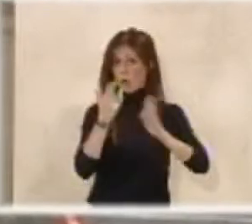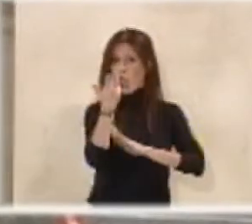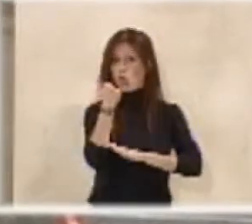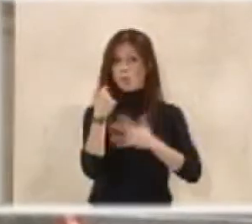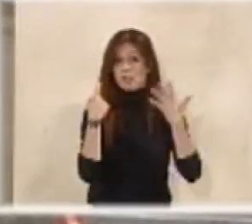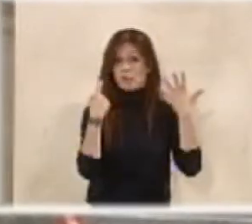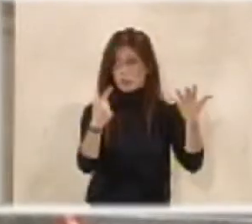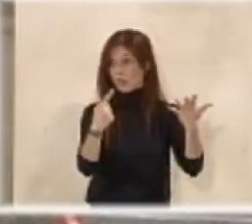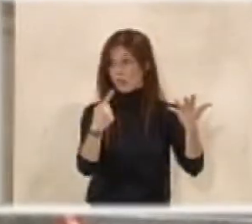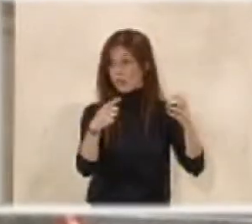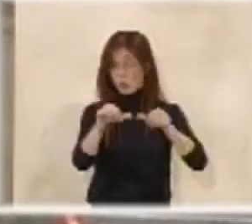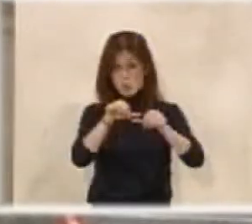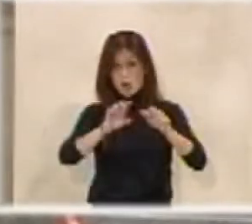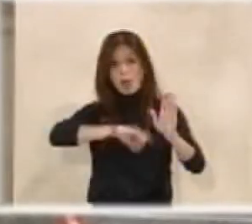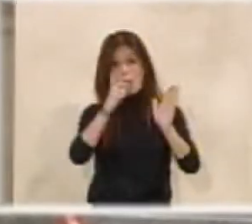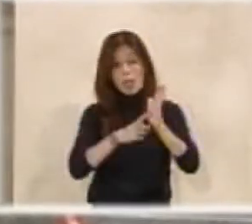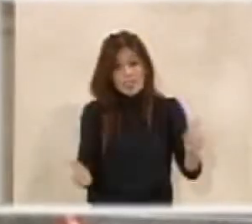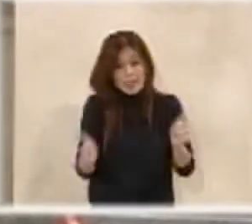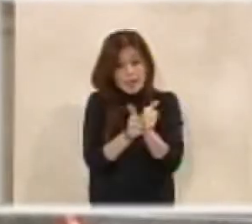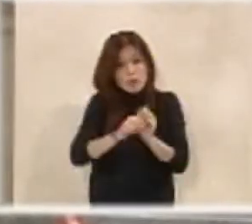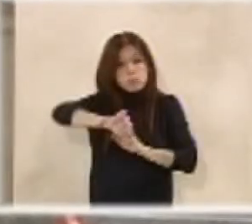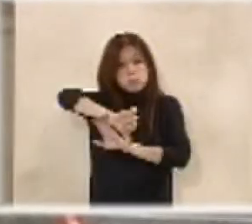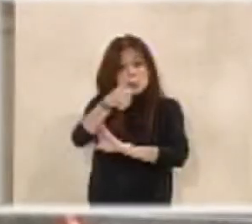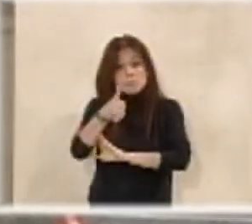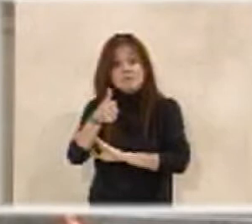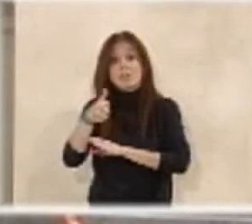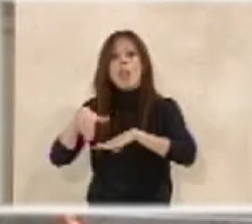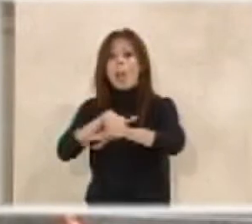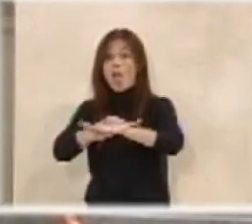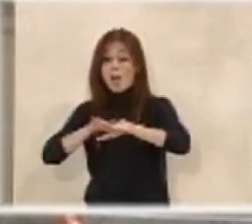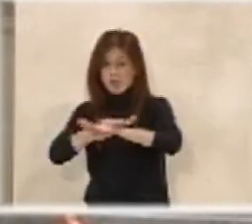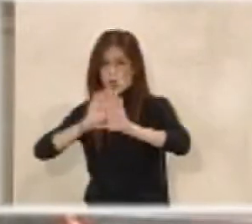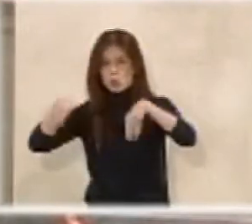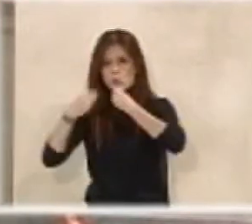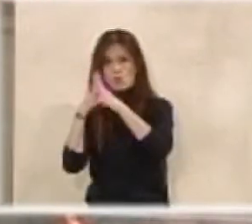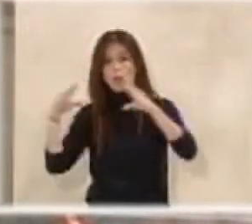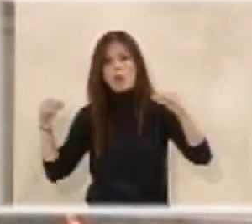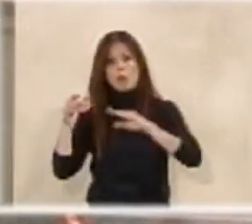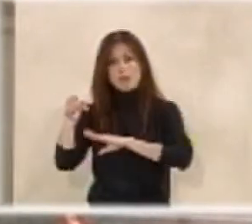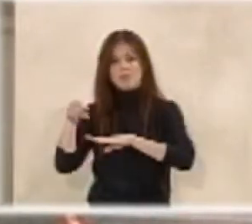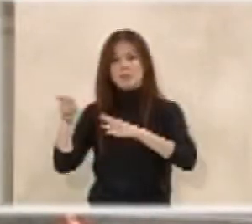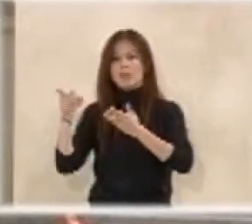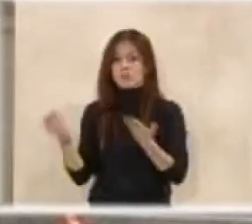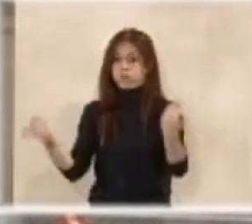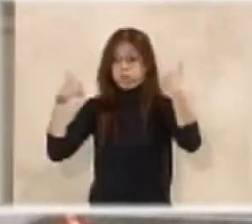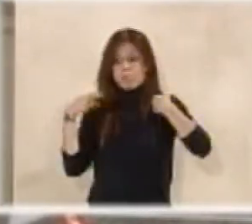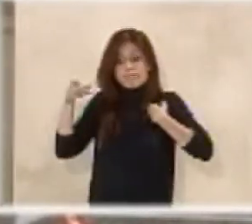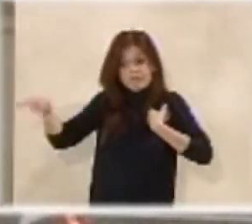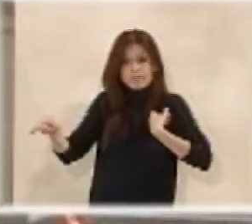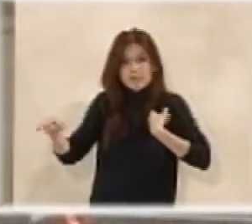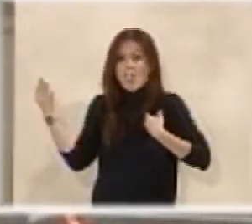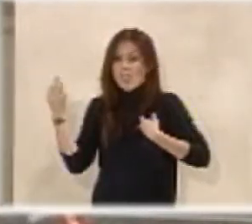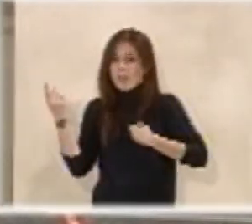2006, que se aprueba la ley de dependencia, la administración de la Junta de Andalucía es la administración que tiene la obligación